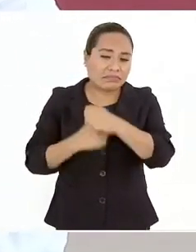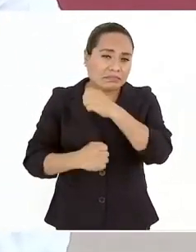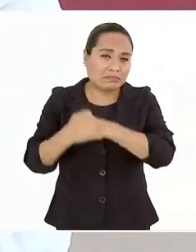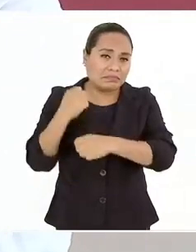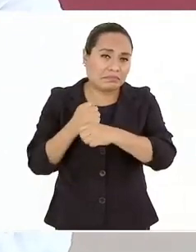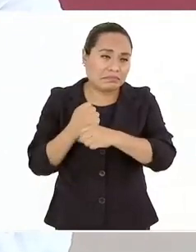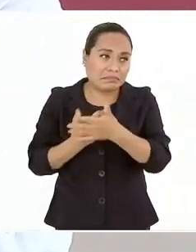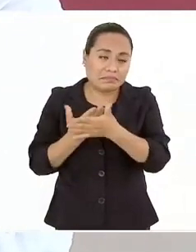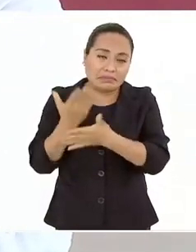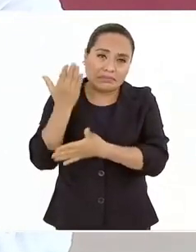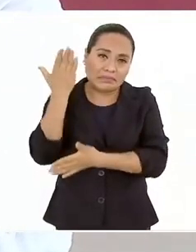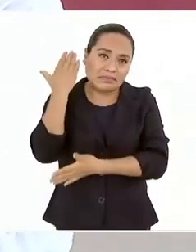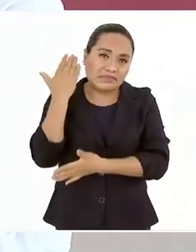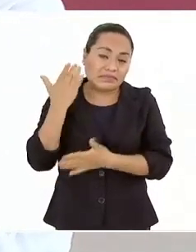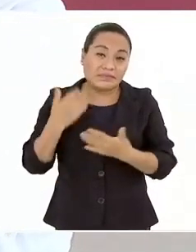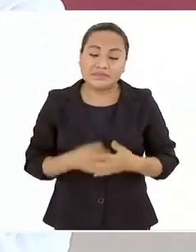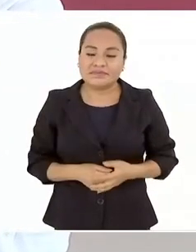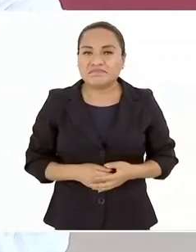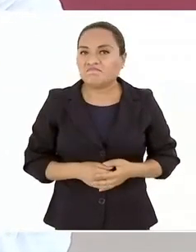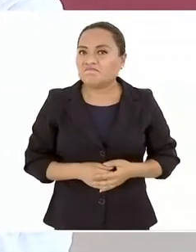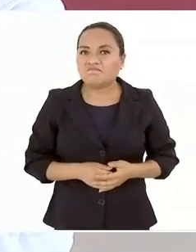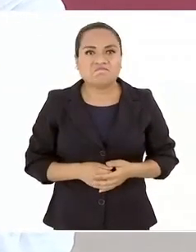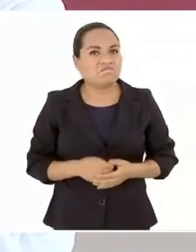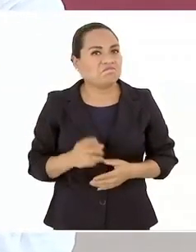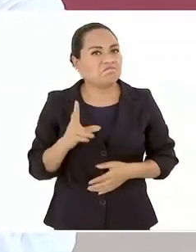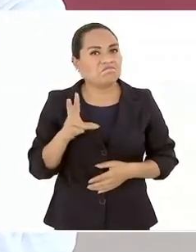y no